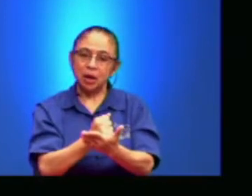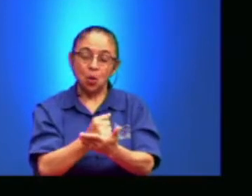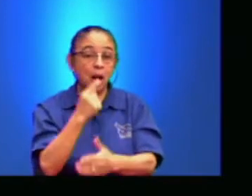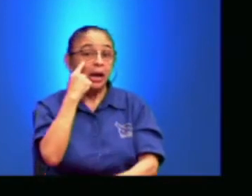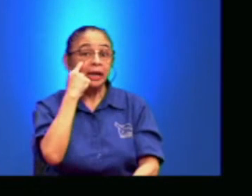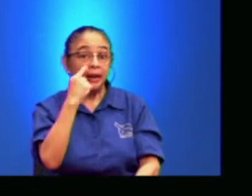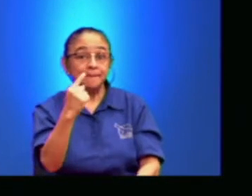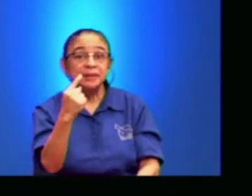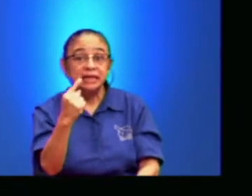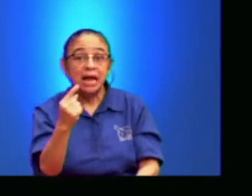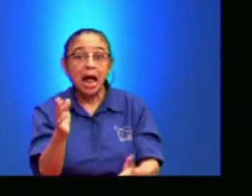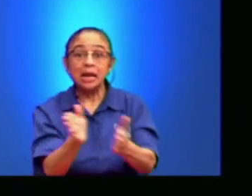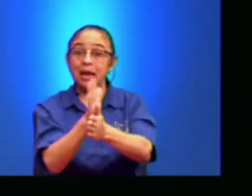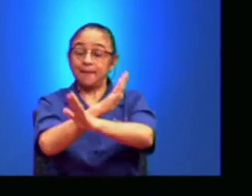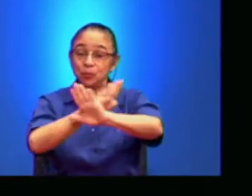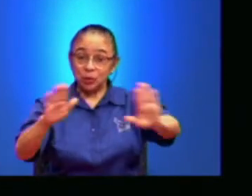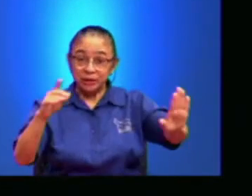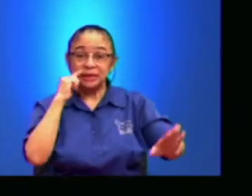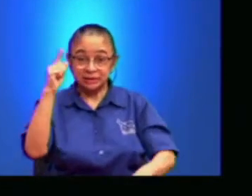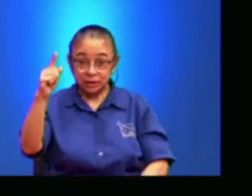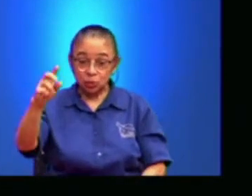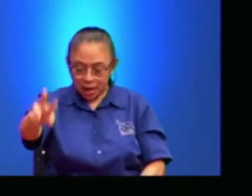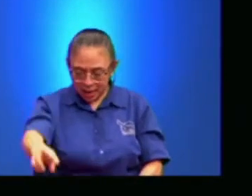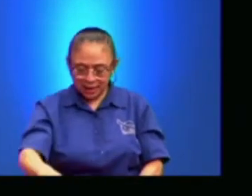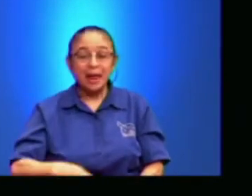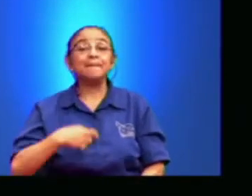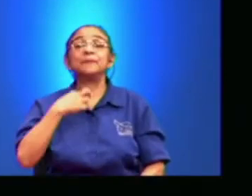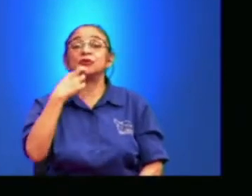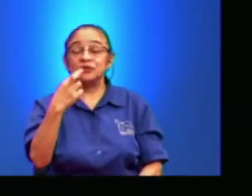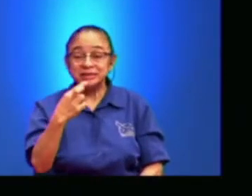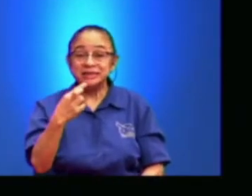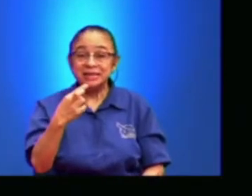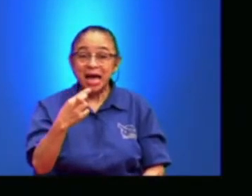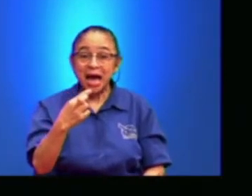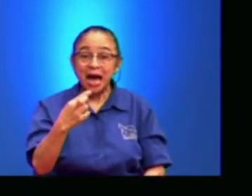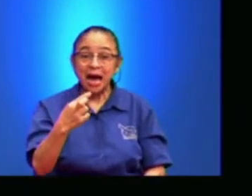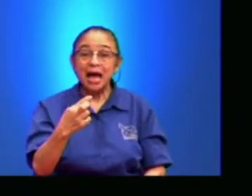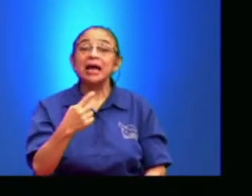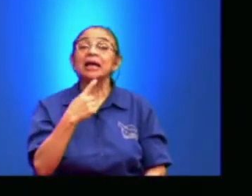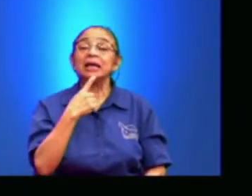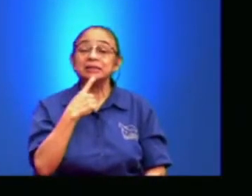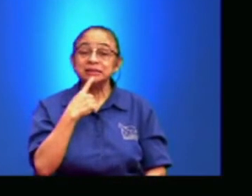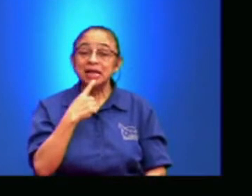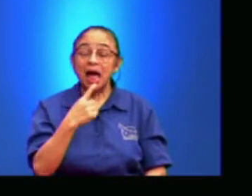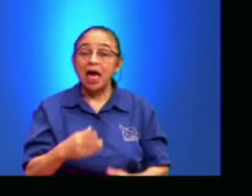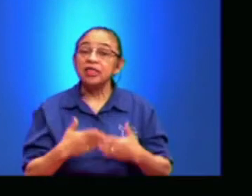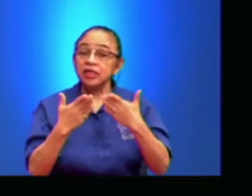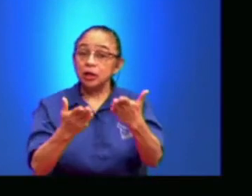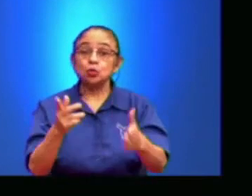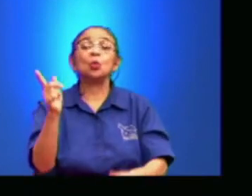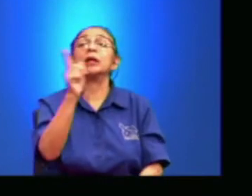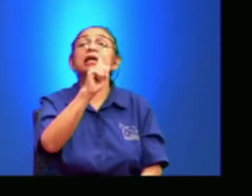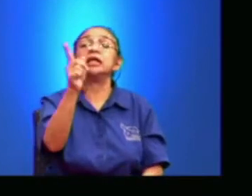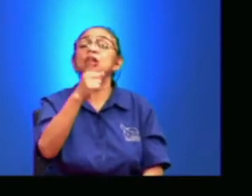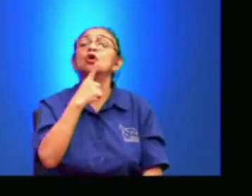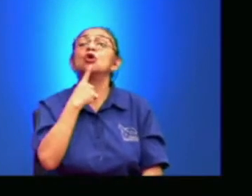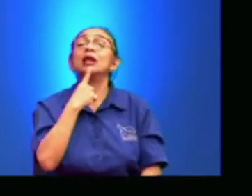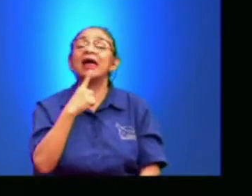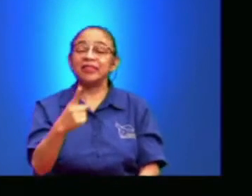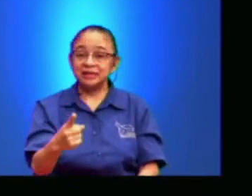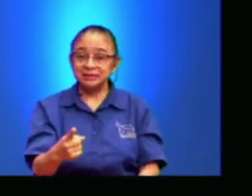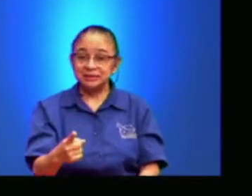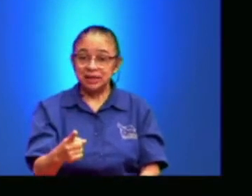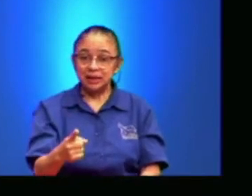la muerte del señor y la profecía que está dándoles ellas regresando pero que no la menciona ni